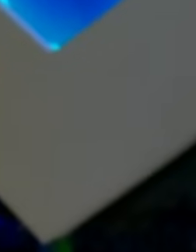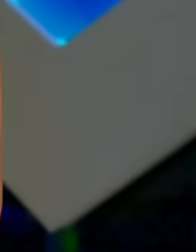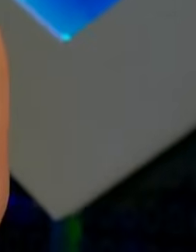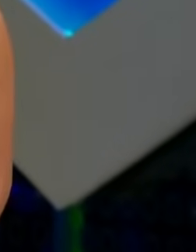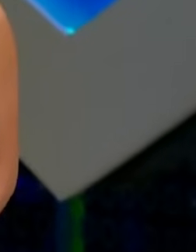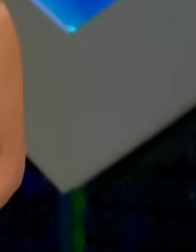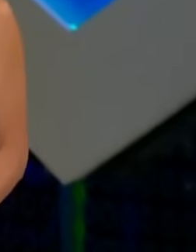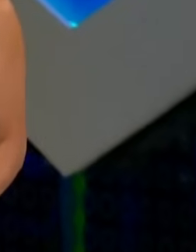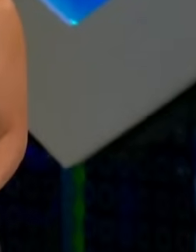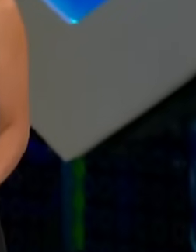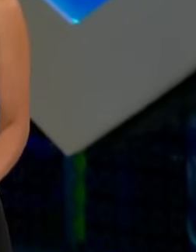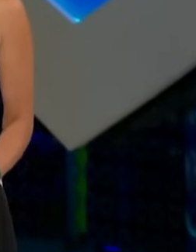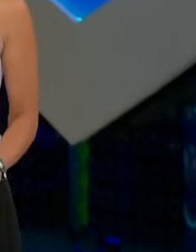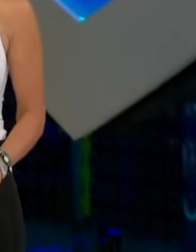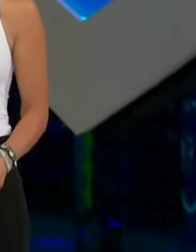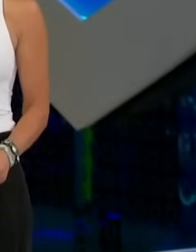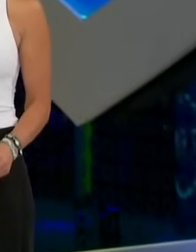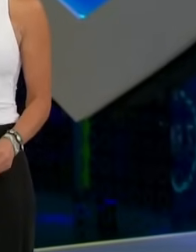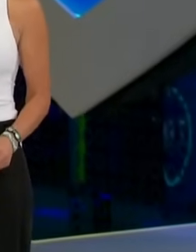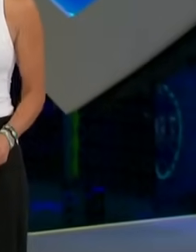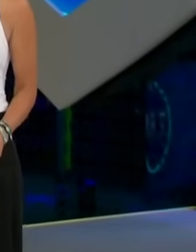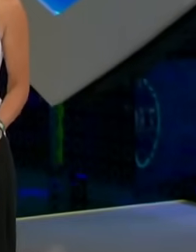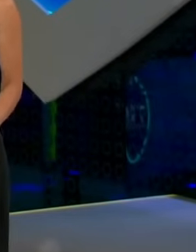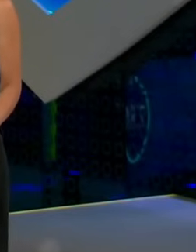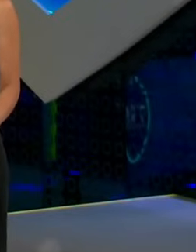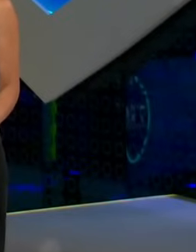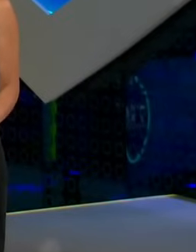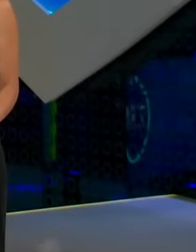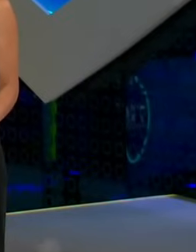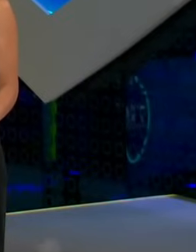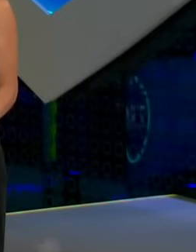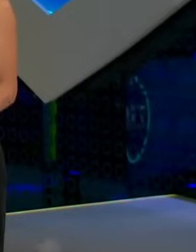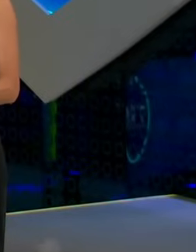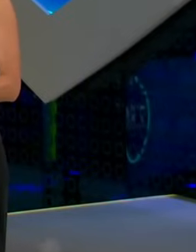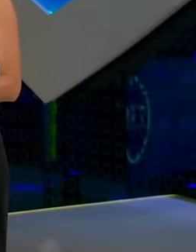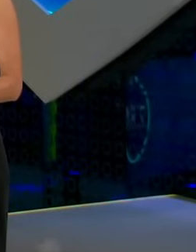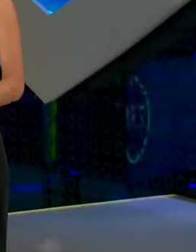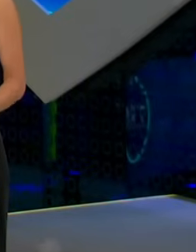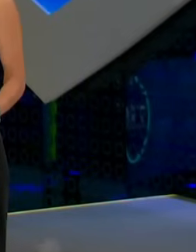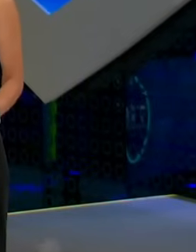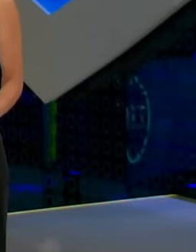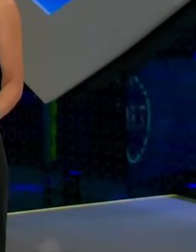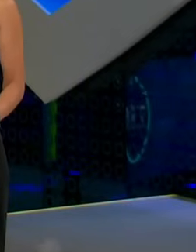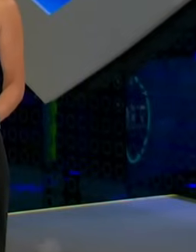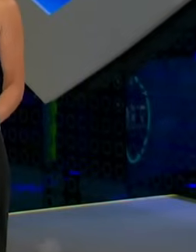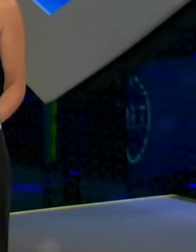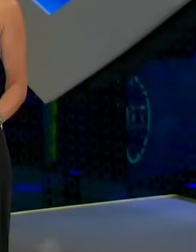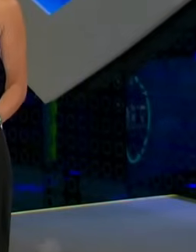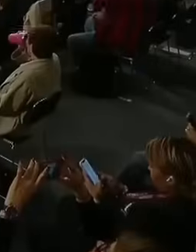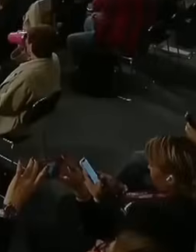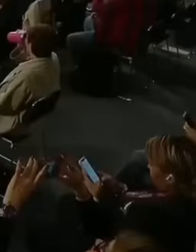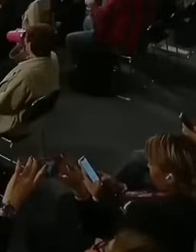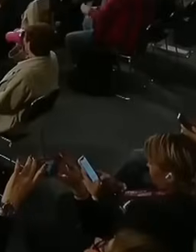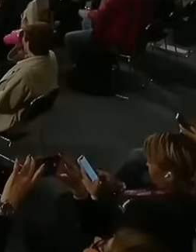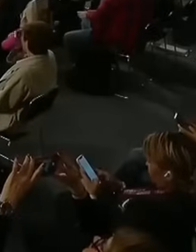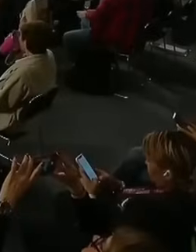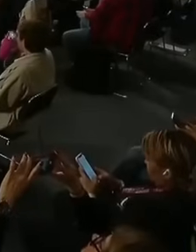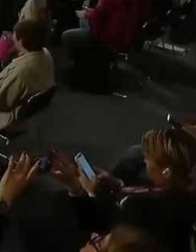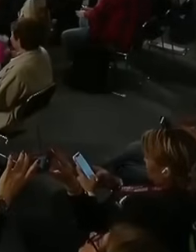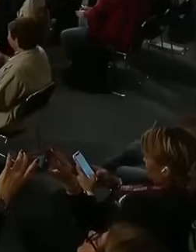ayer el presidente López Obrador habló sobre la sorpresiva renuncia de Carla Quintana quien estaba al frente de la Comisión Nacional de búsqueda de